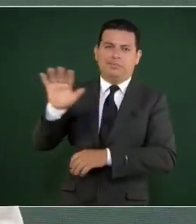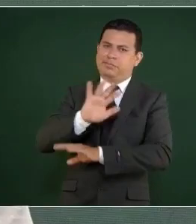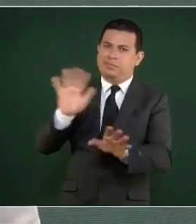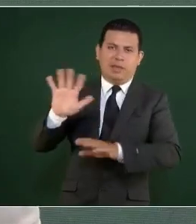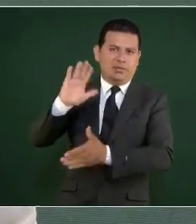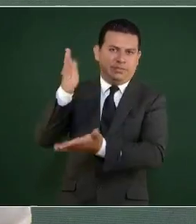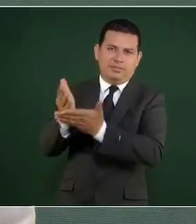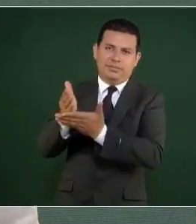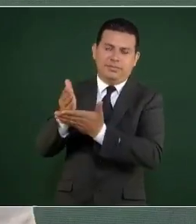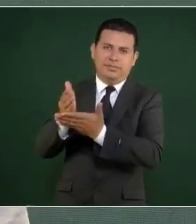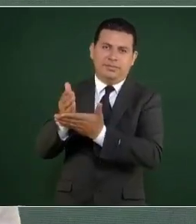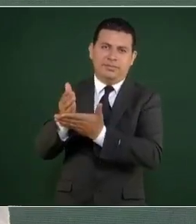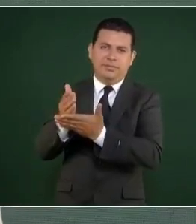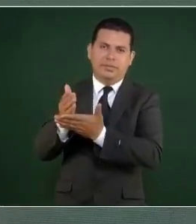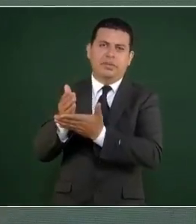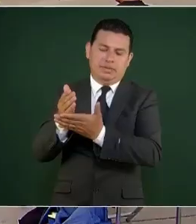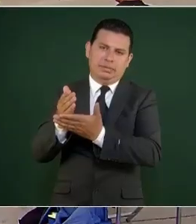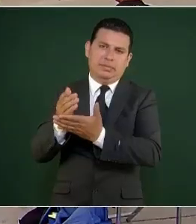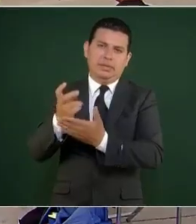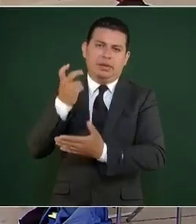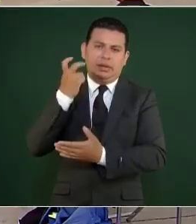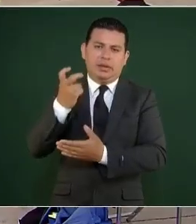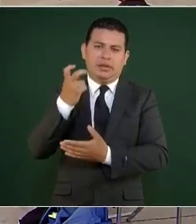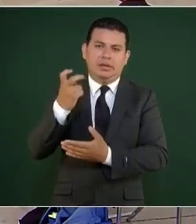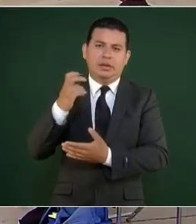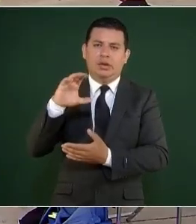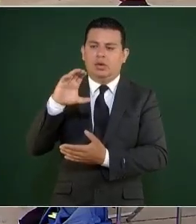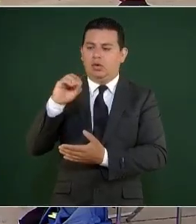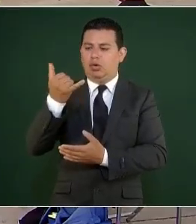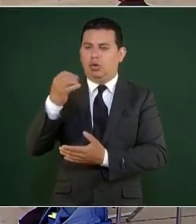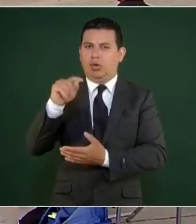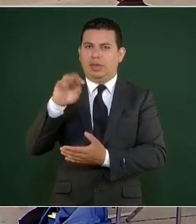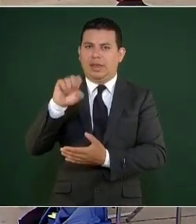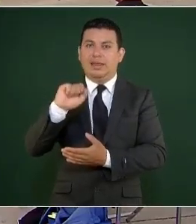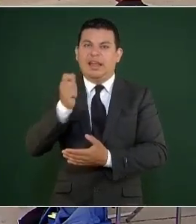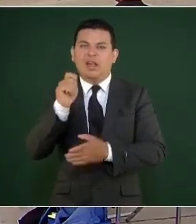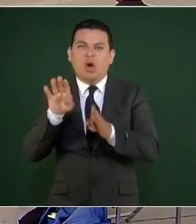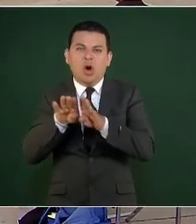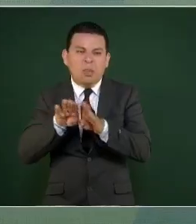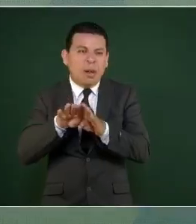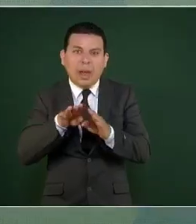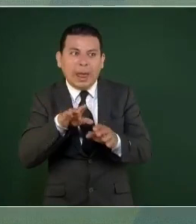Y los llamados coyotes,